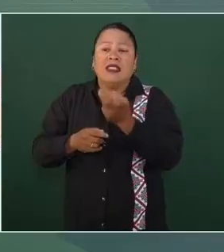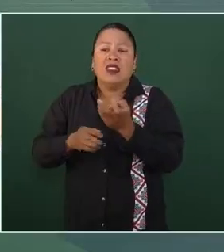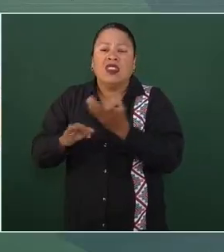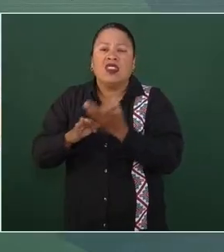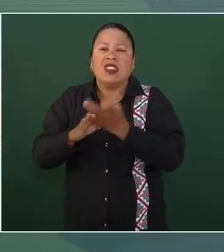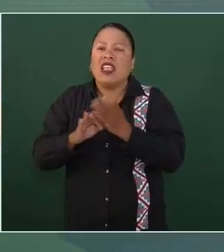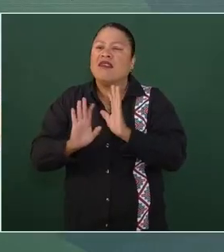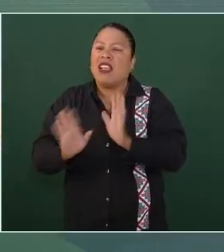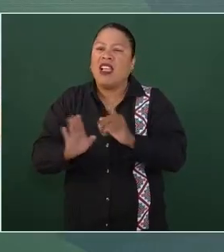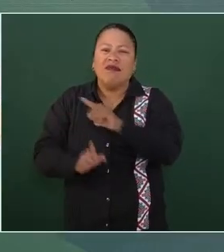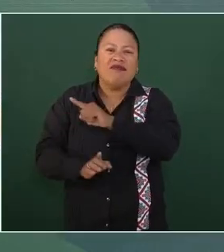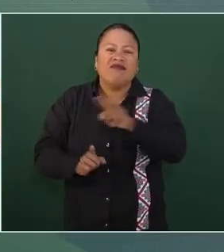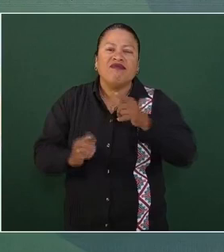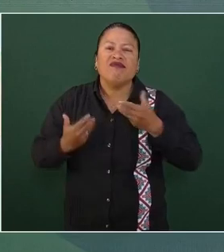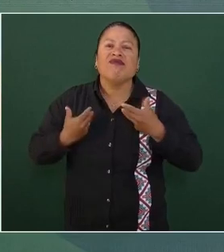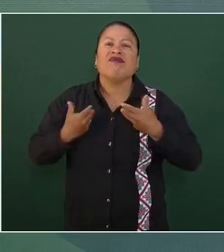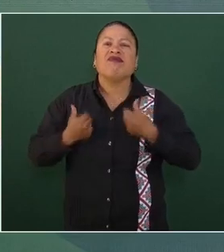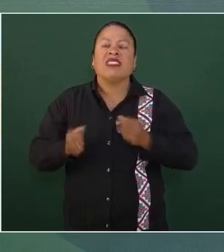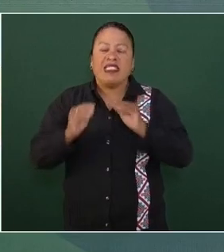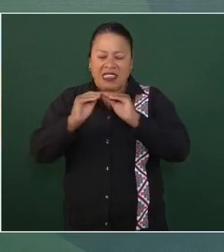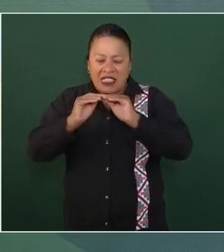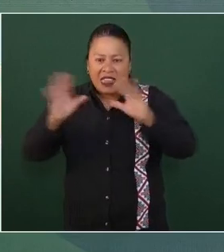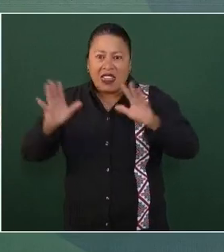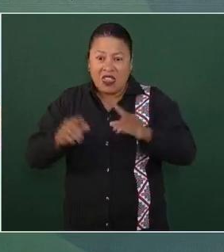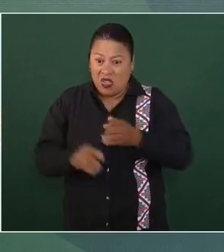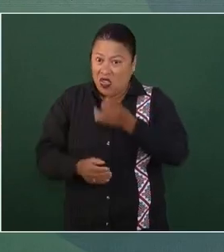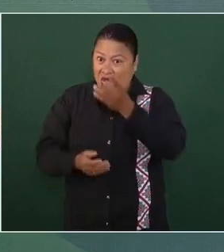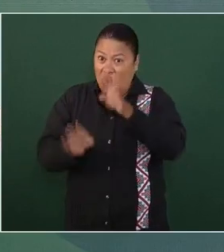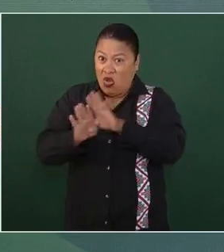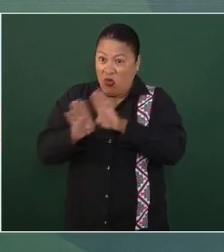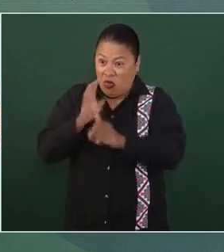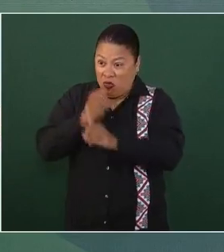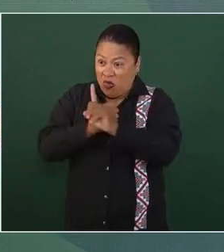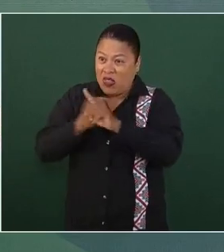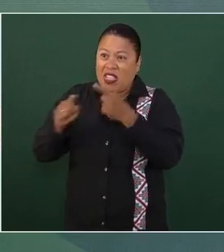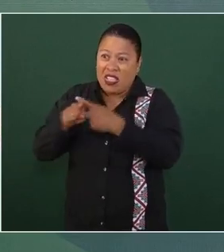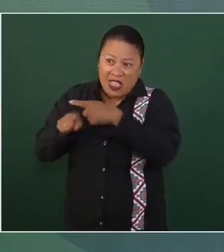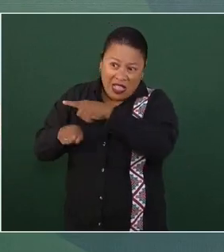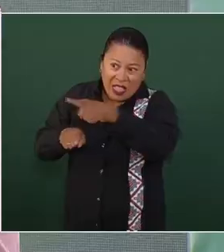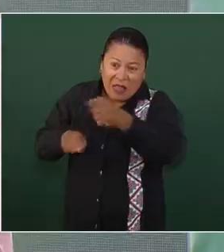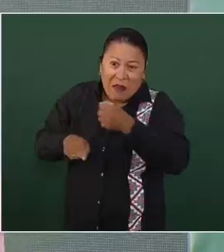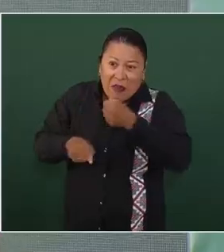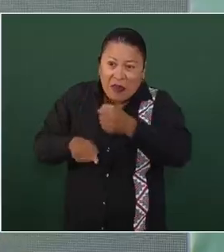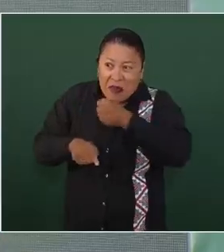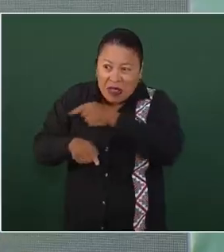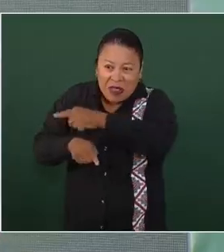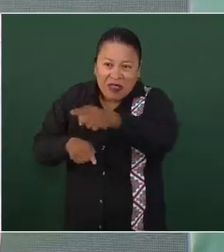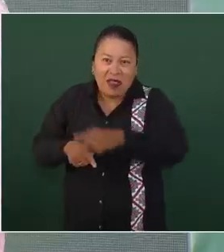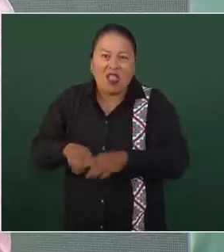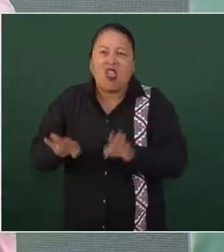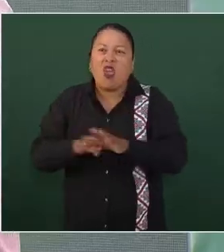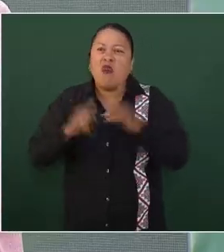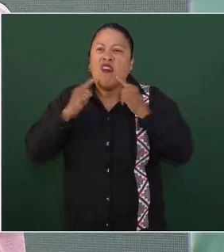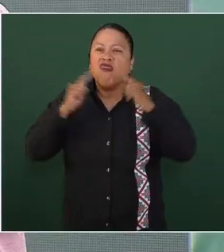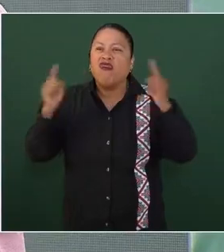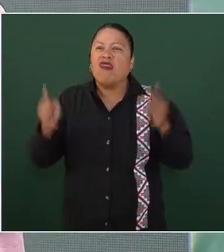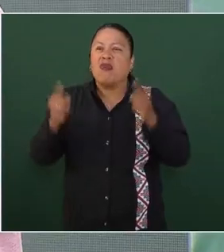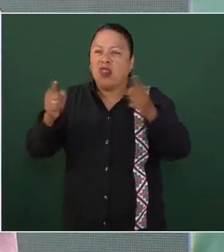más claro de que el problema no son los periodistas ni siquiera los más famosos